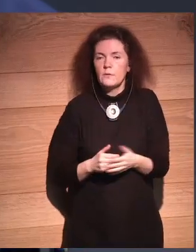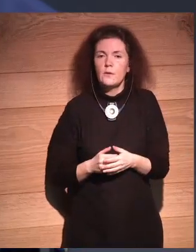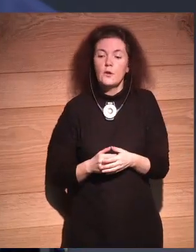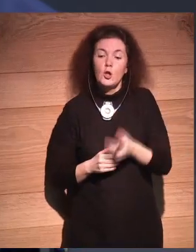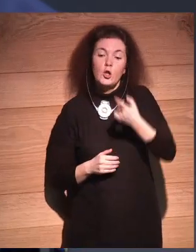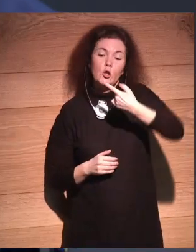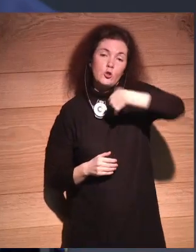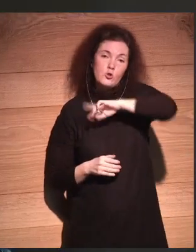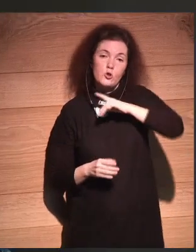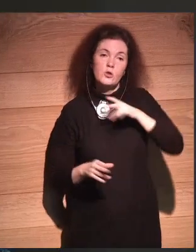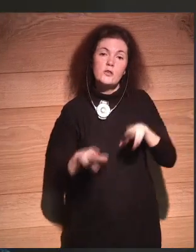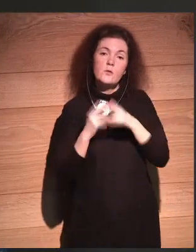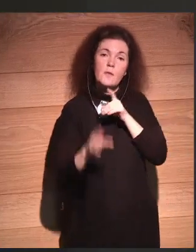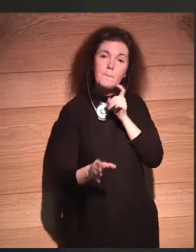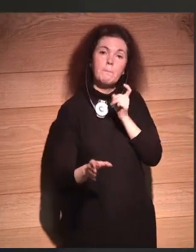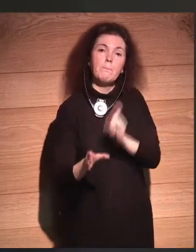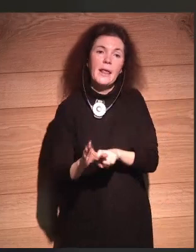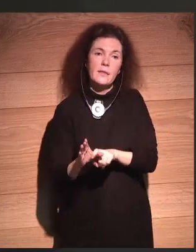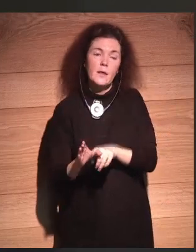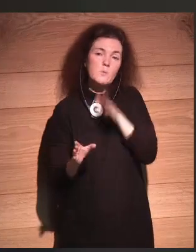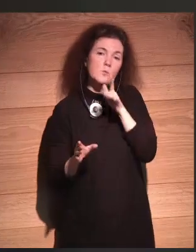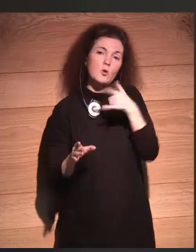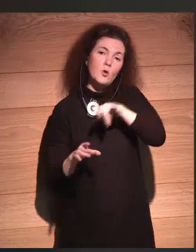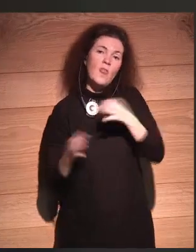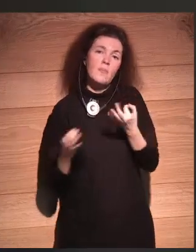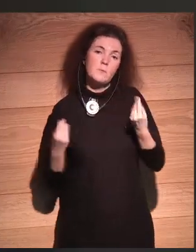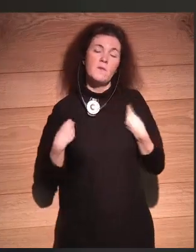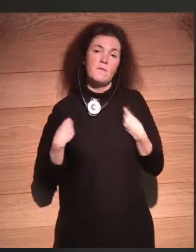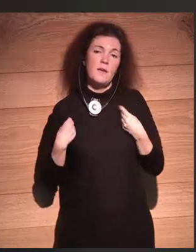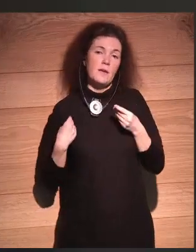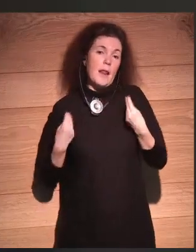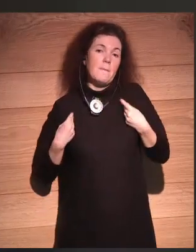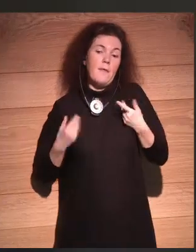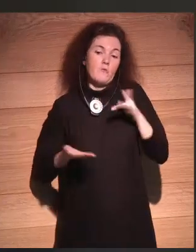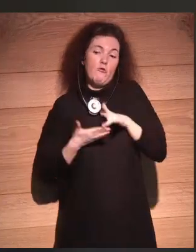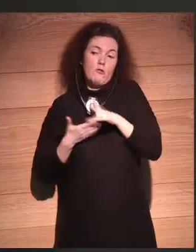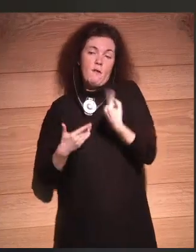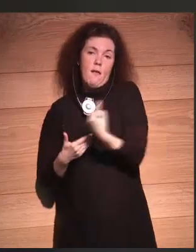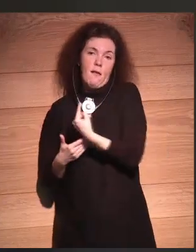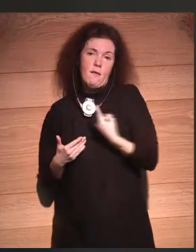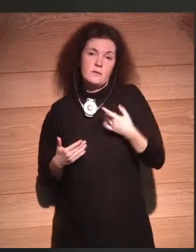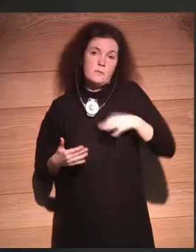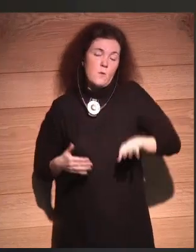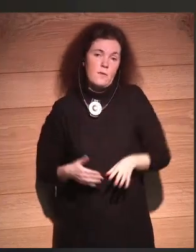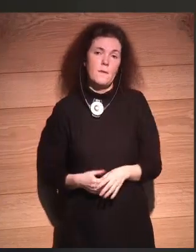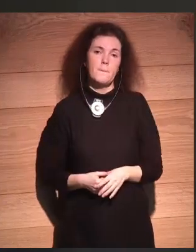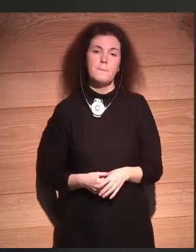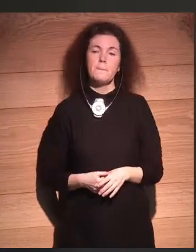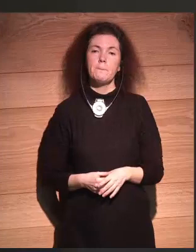Somos parte de la sociedad, por eso tenemos que vivir en la vida que nos sea posible.